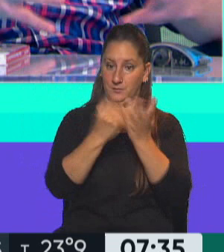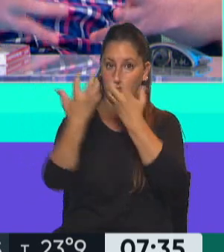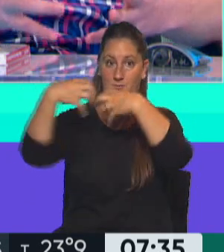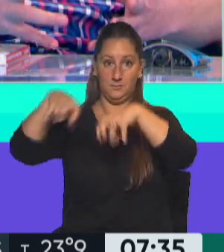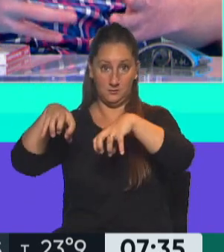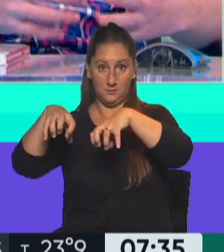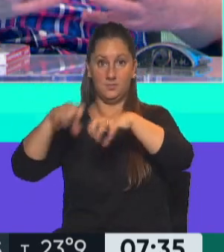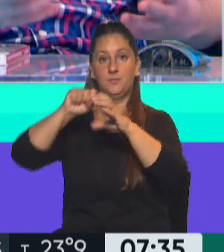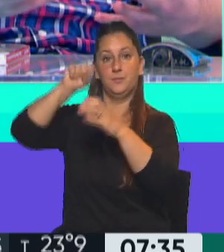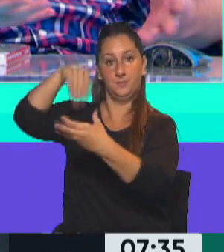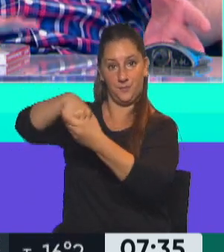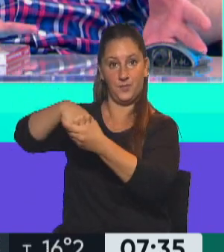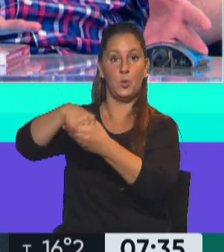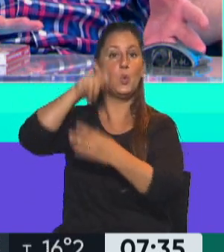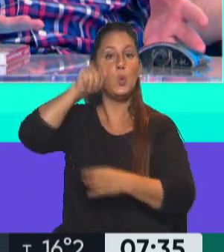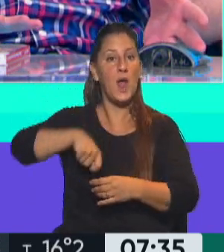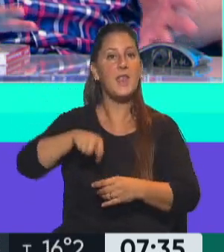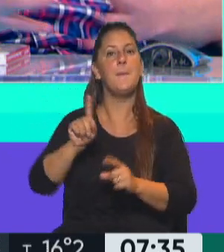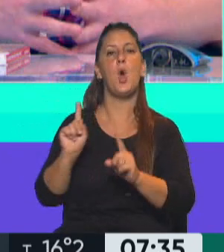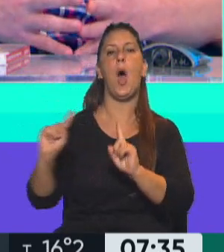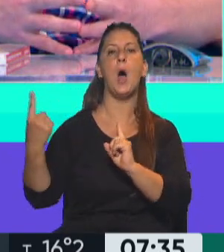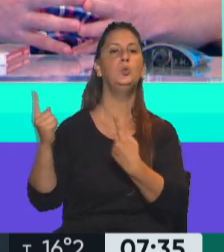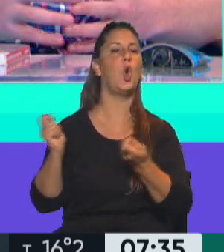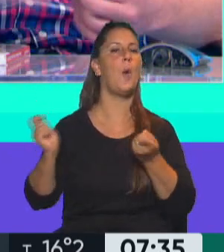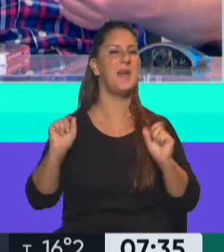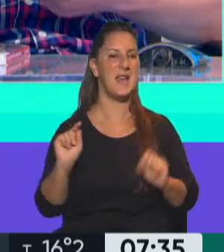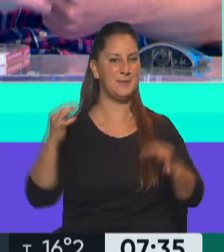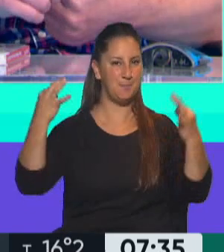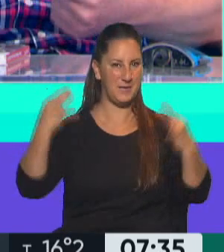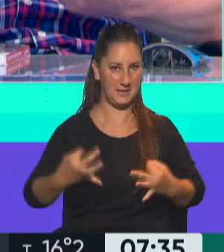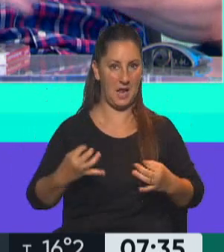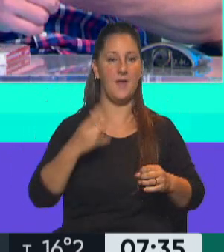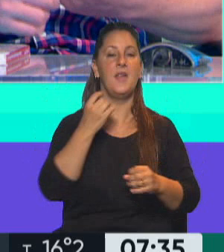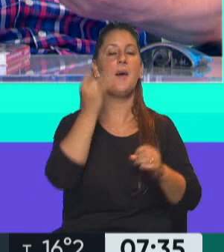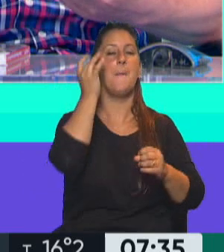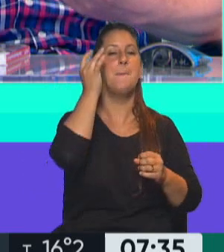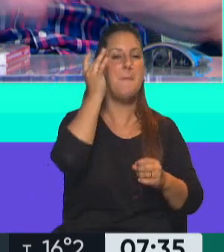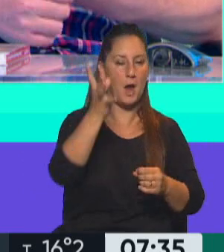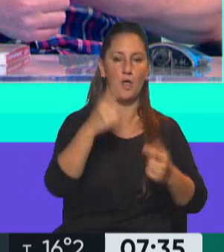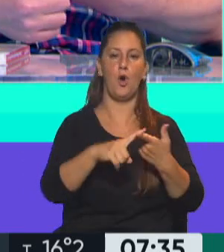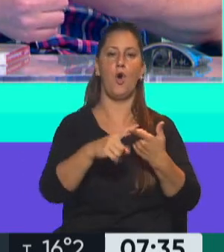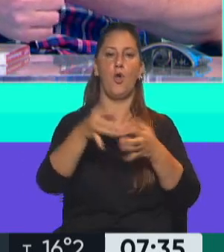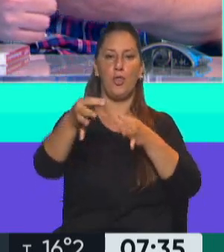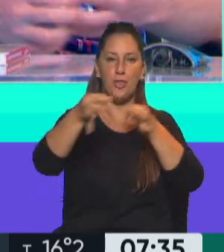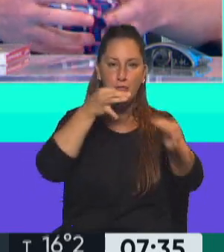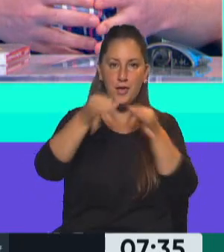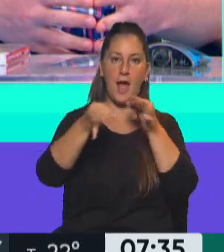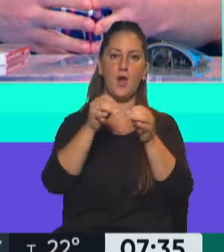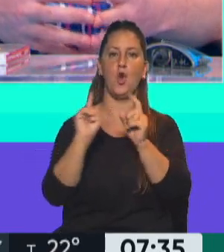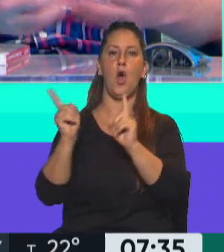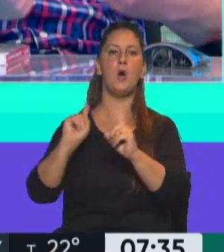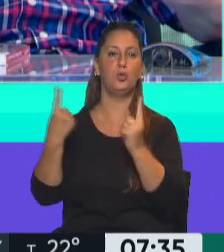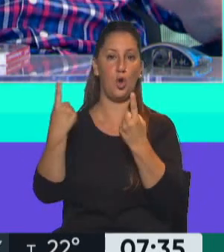a territorio ucraniano, pero con una autonomía especial. Claro. Y darles amnistía, diálogo y autonomía para